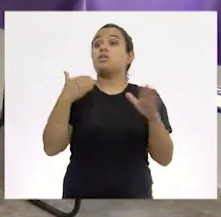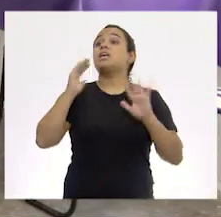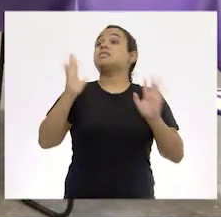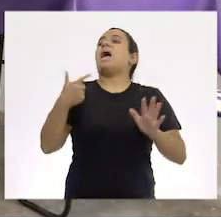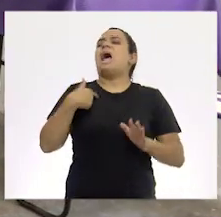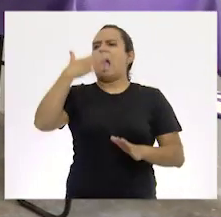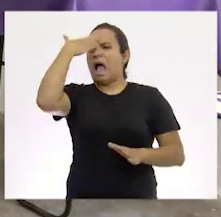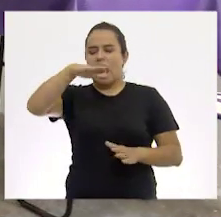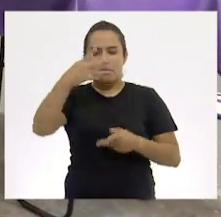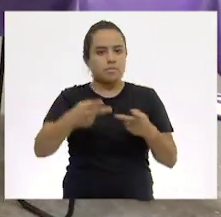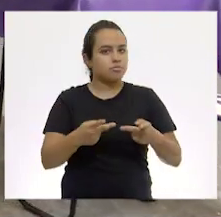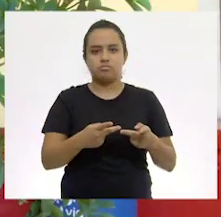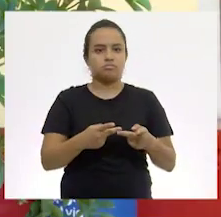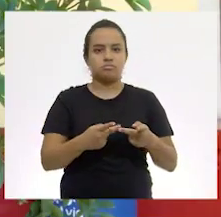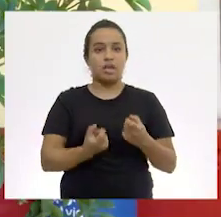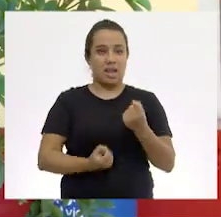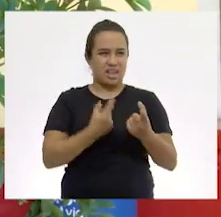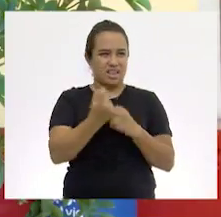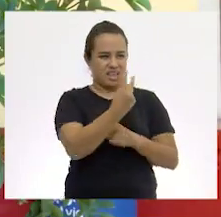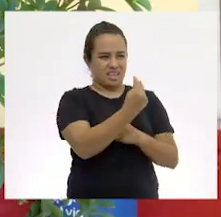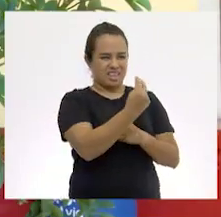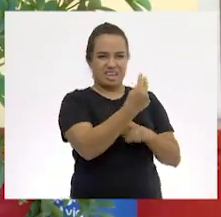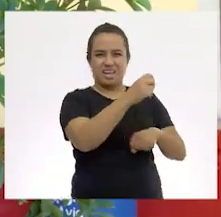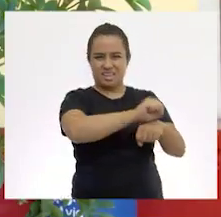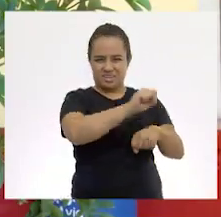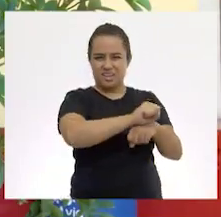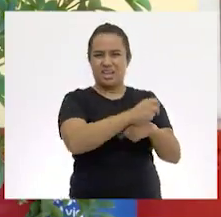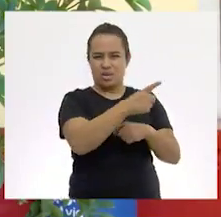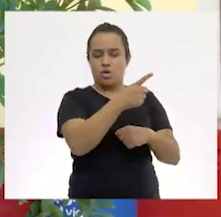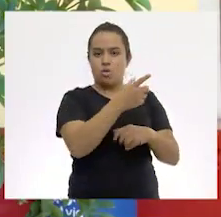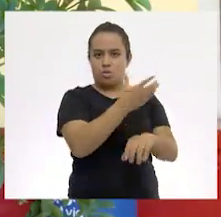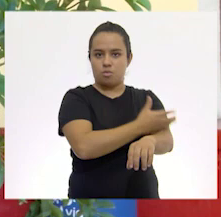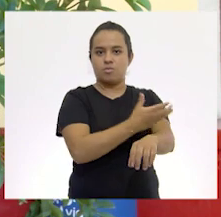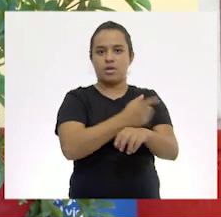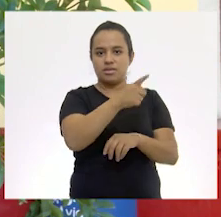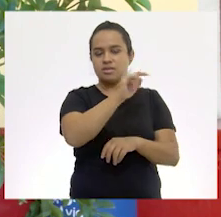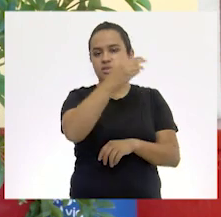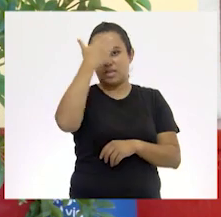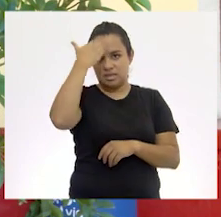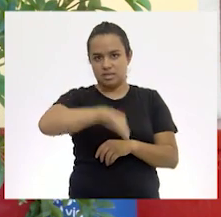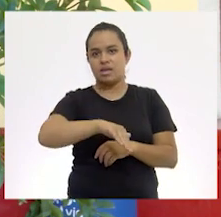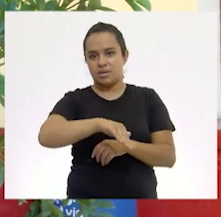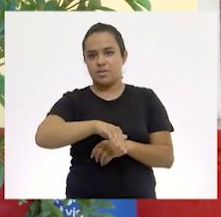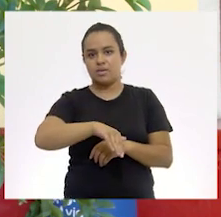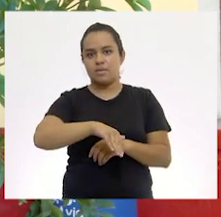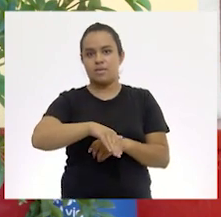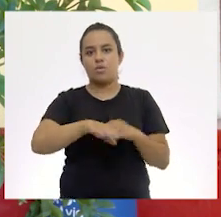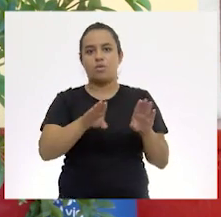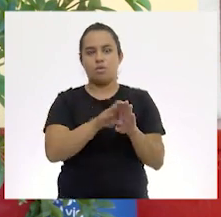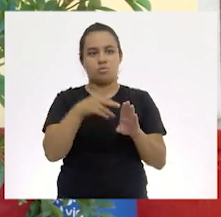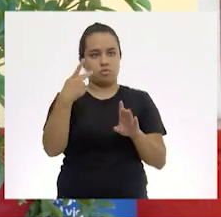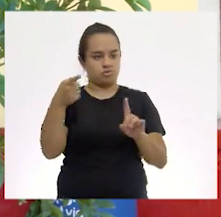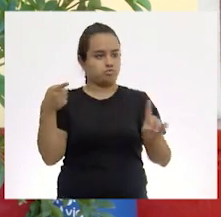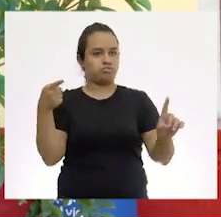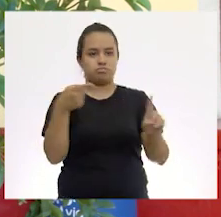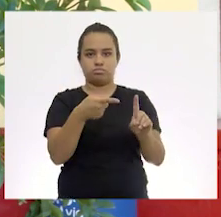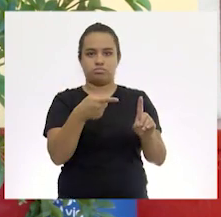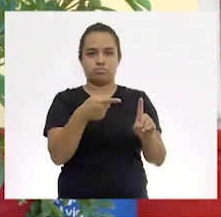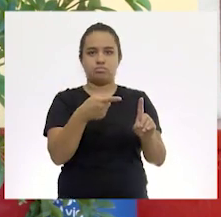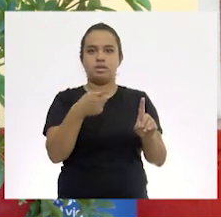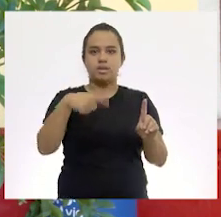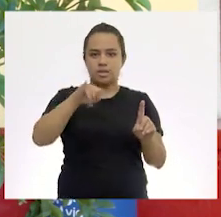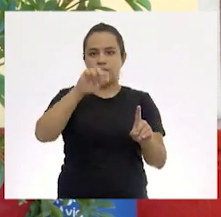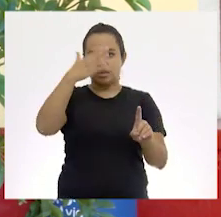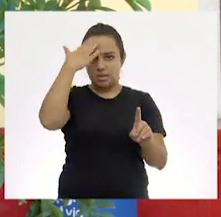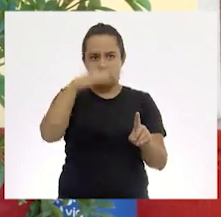solamente algunos compañeros de la telesecundaria que desarrollaron el propósito de saber